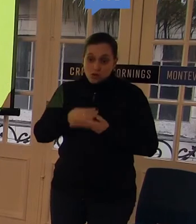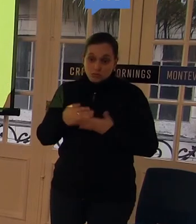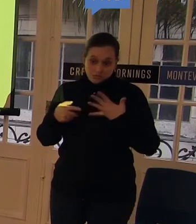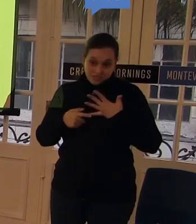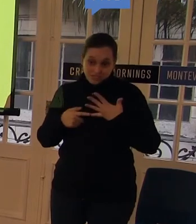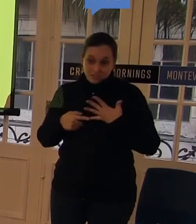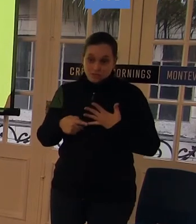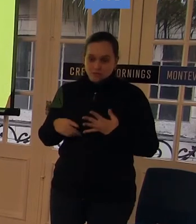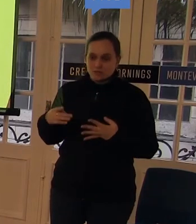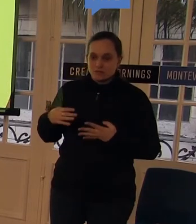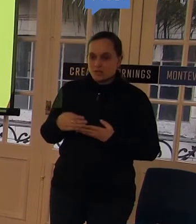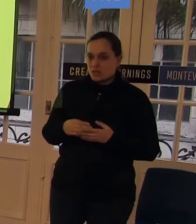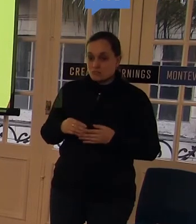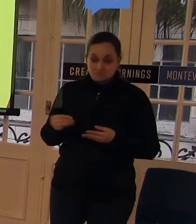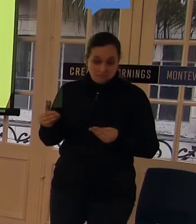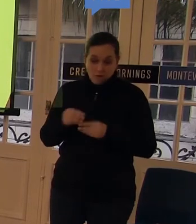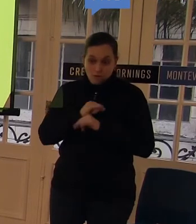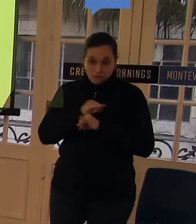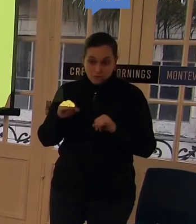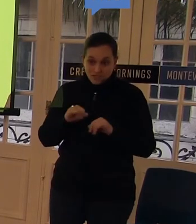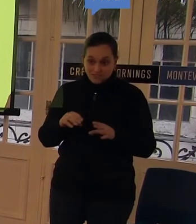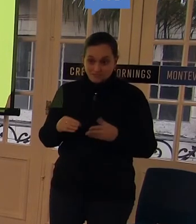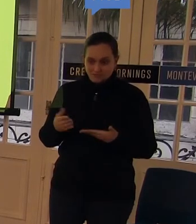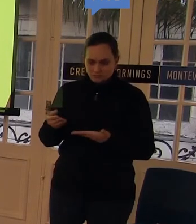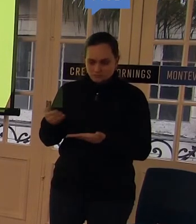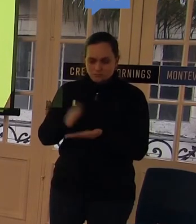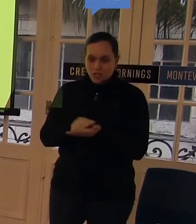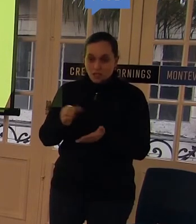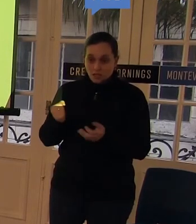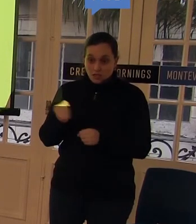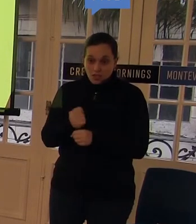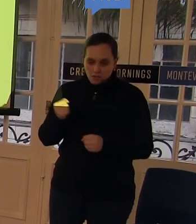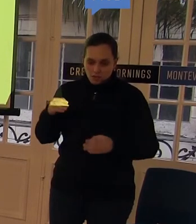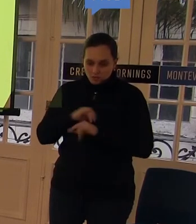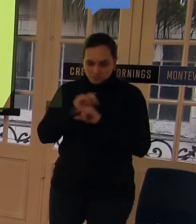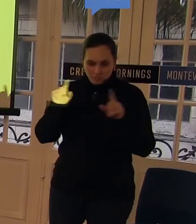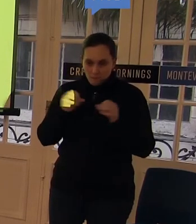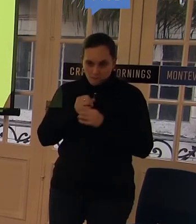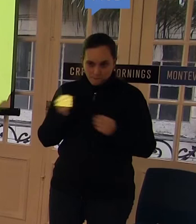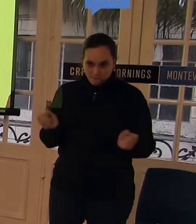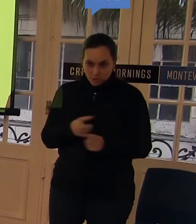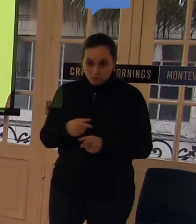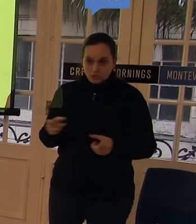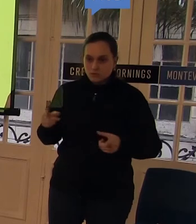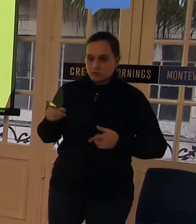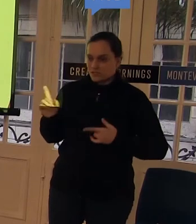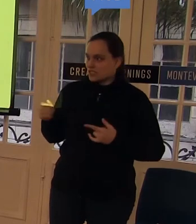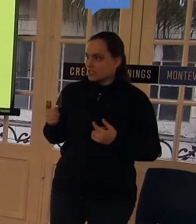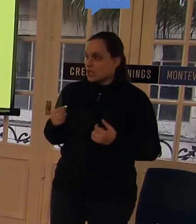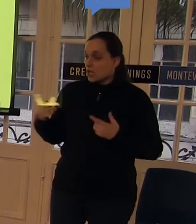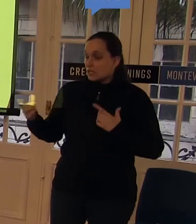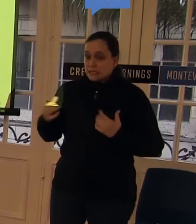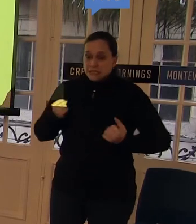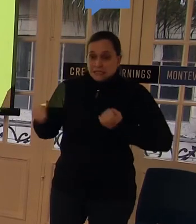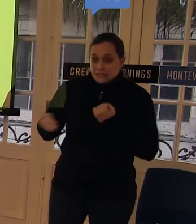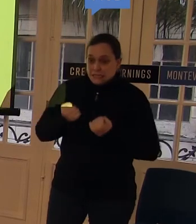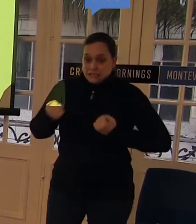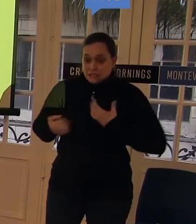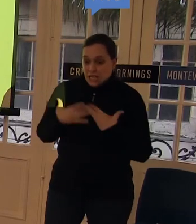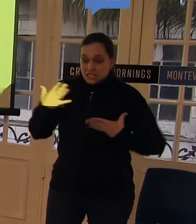Tengo todo esto, pero me empecé a dar cuenta, es porque soy un poco más ansiosa, no sé si se dieron cuenta.